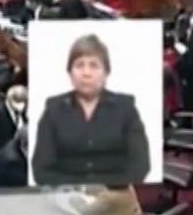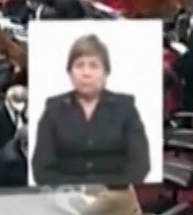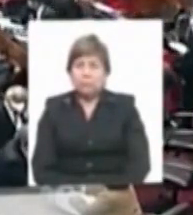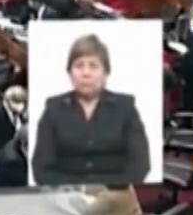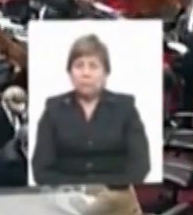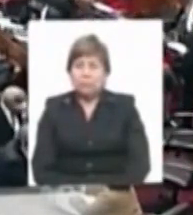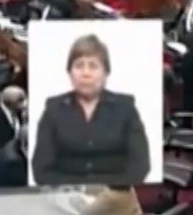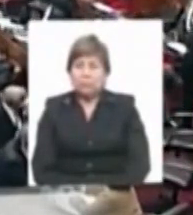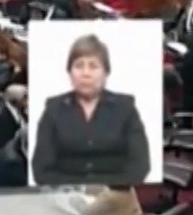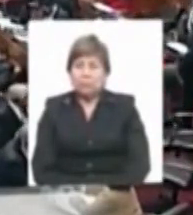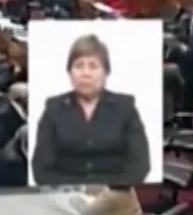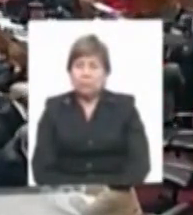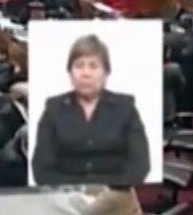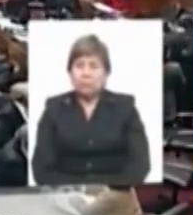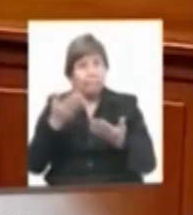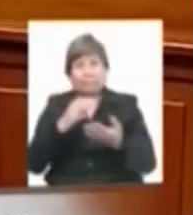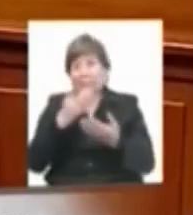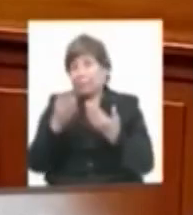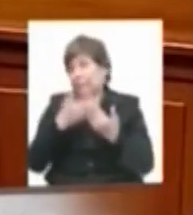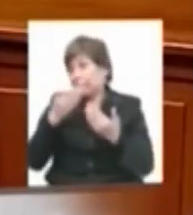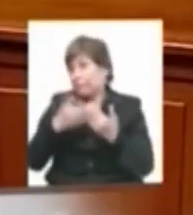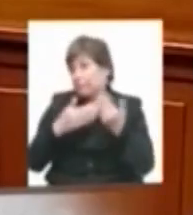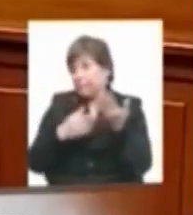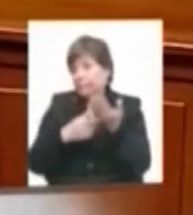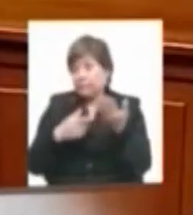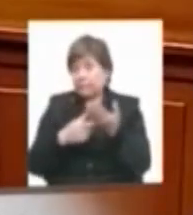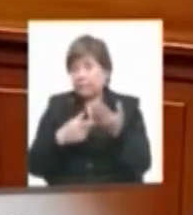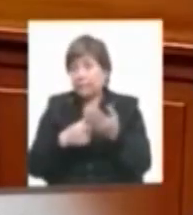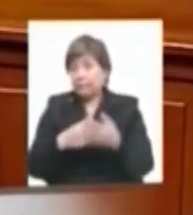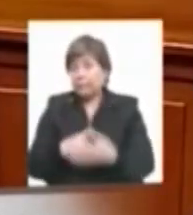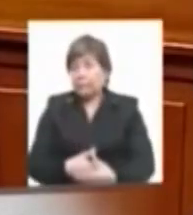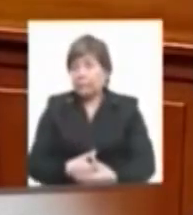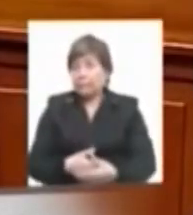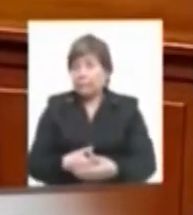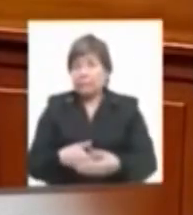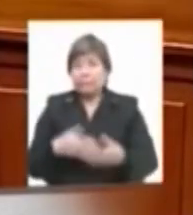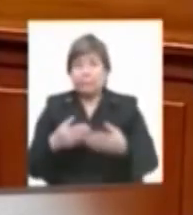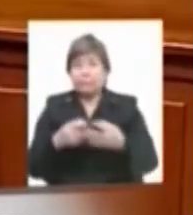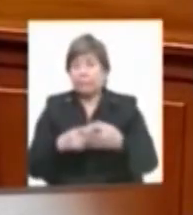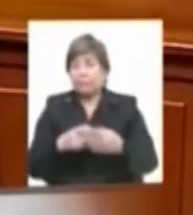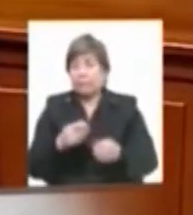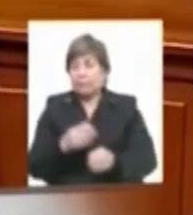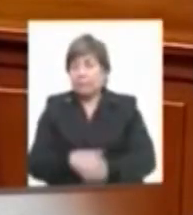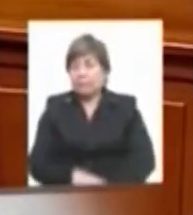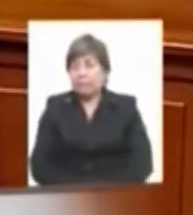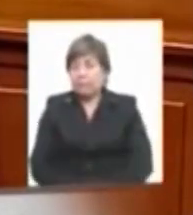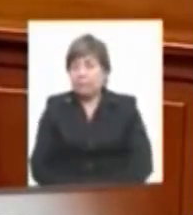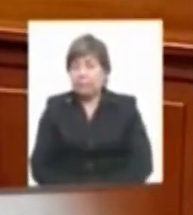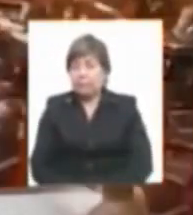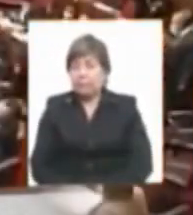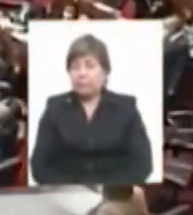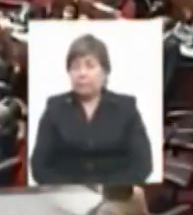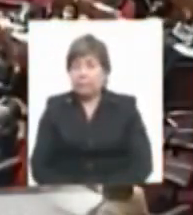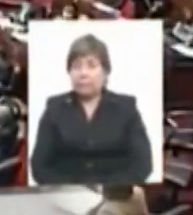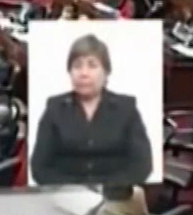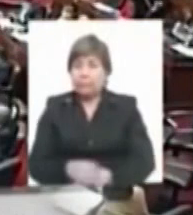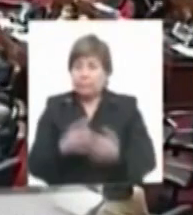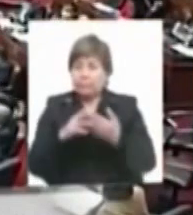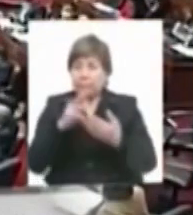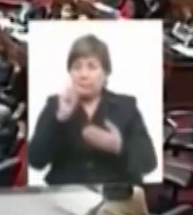el día cinco de noviembre hubo una multitudinaria marcha